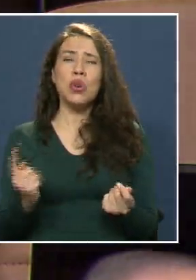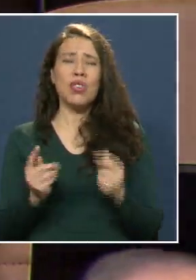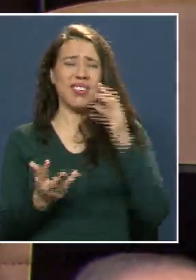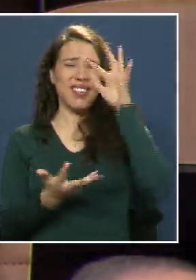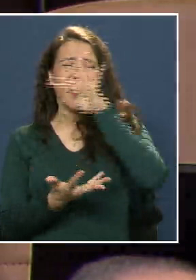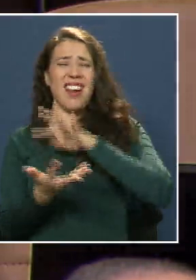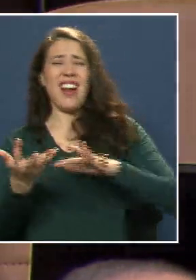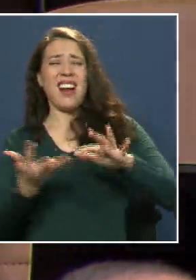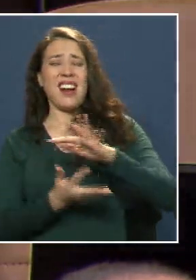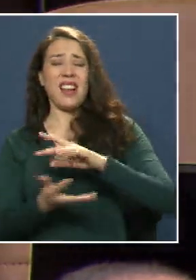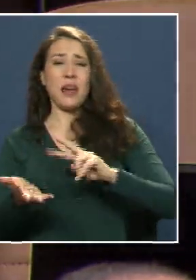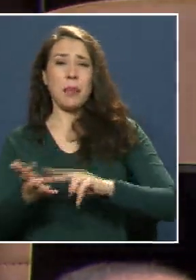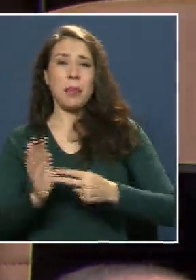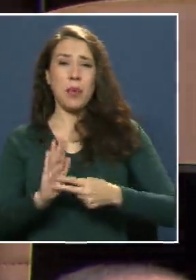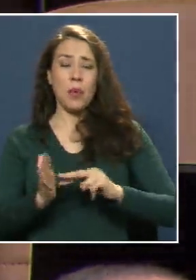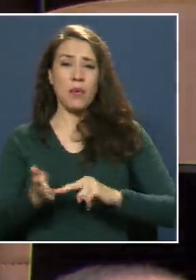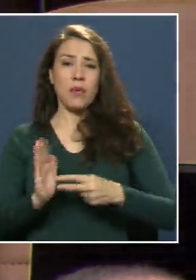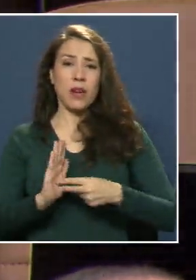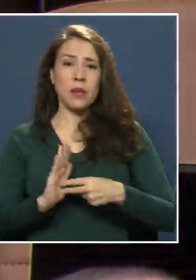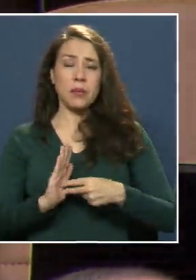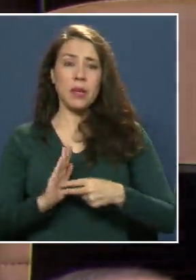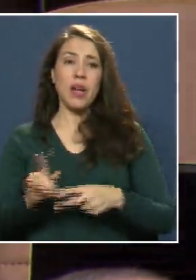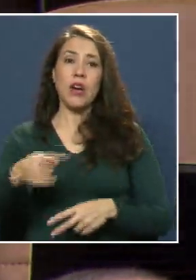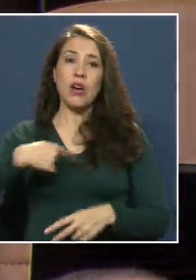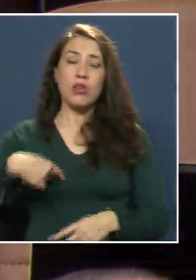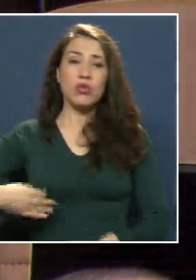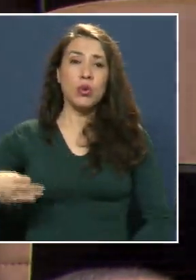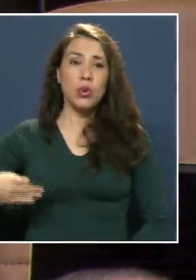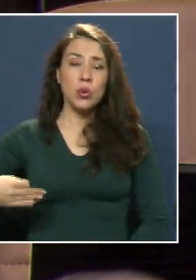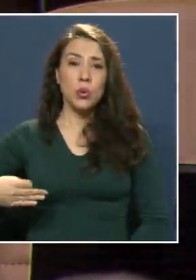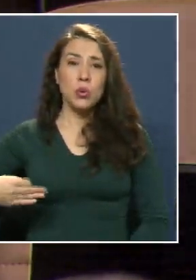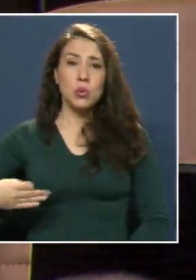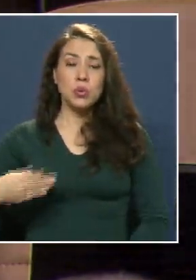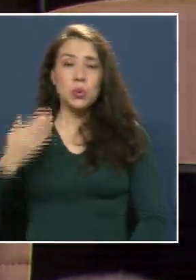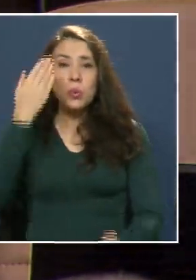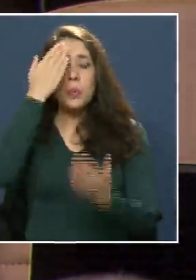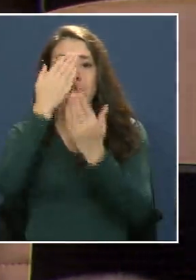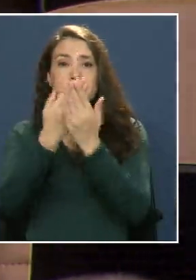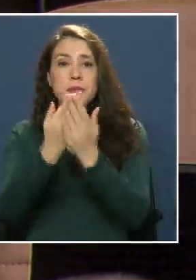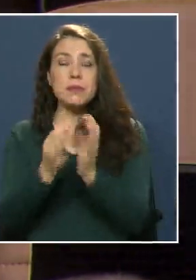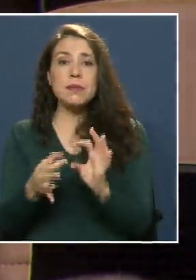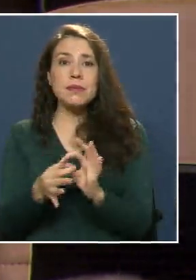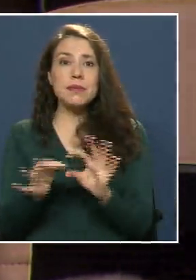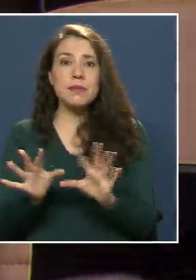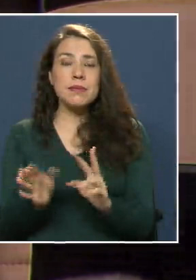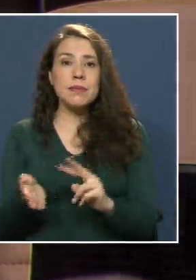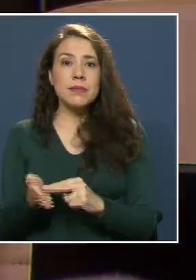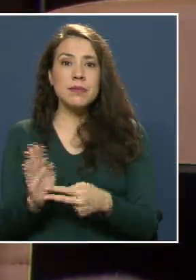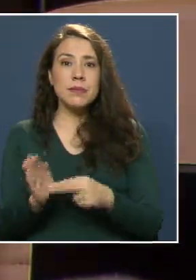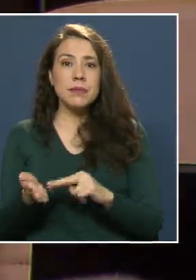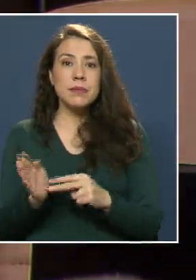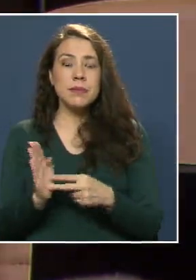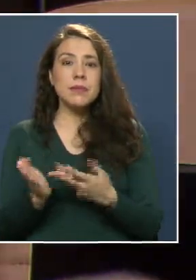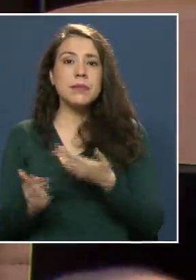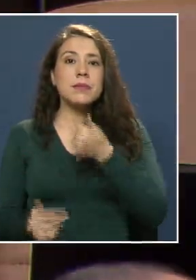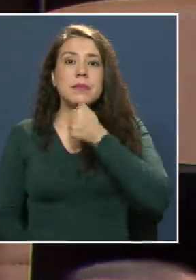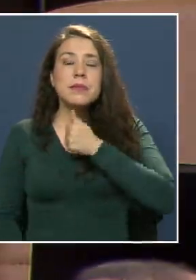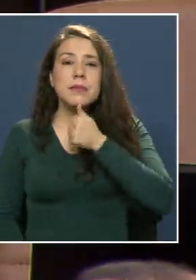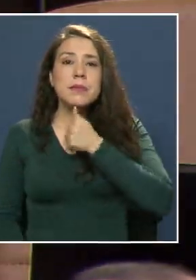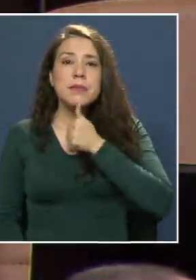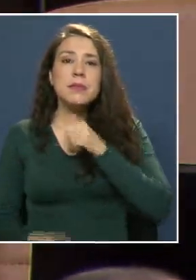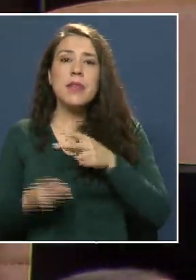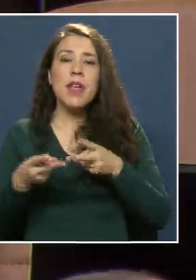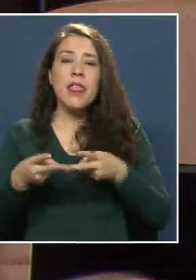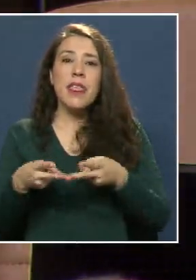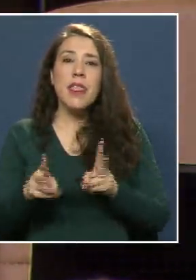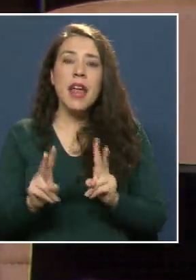enredarnos en los problemas. Y aquí estamos justamente enfrentando un grave problema: la falta de derecho